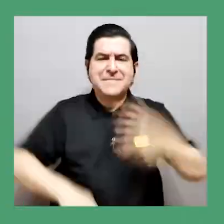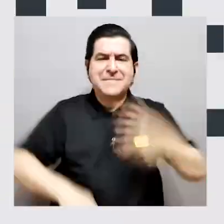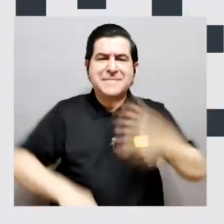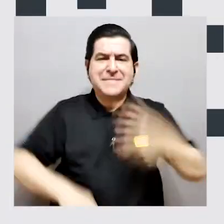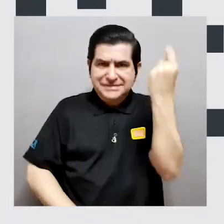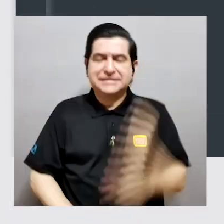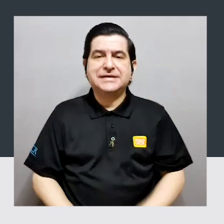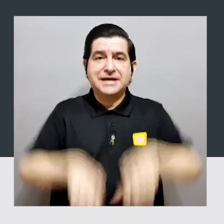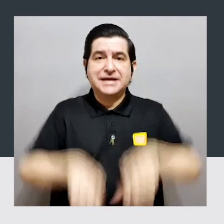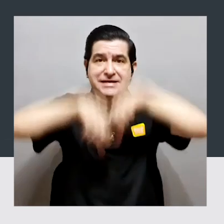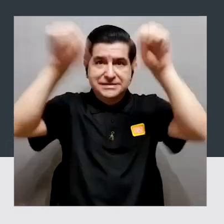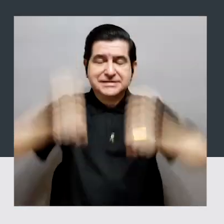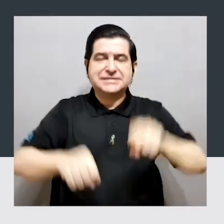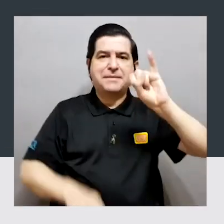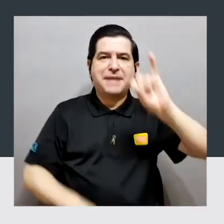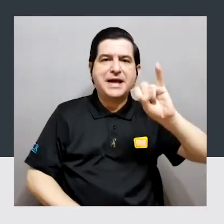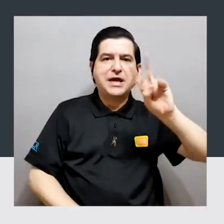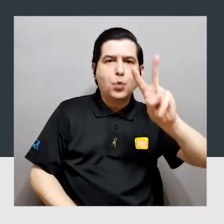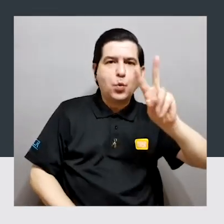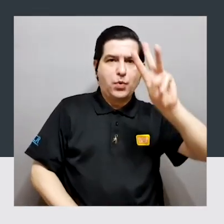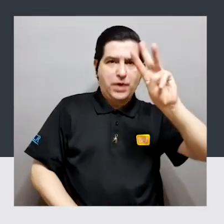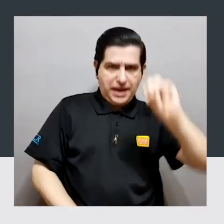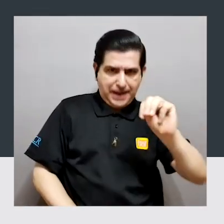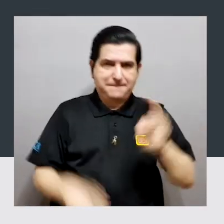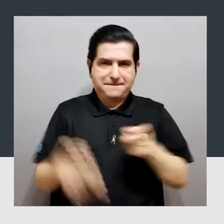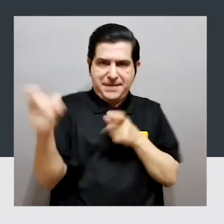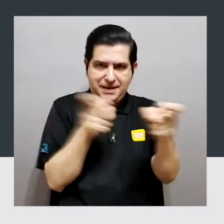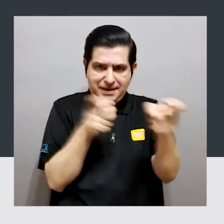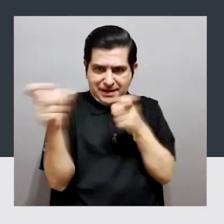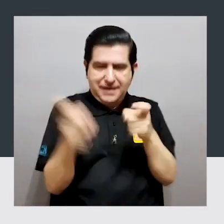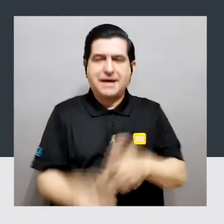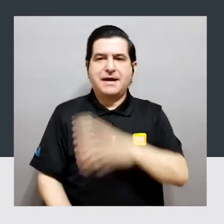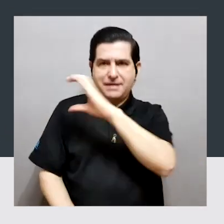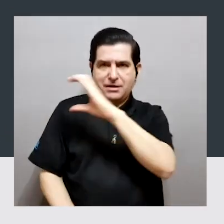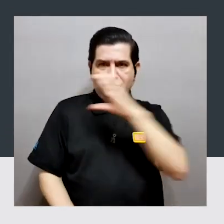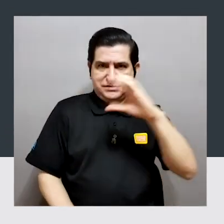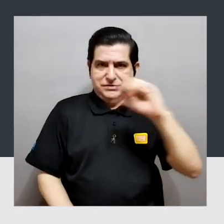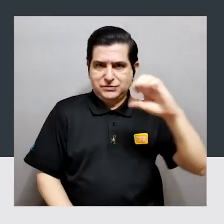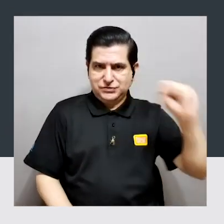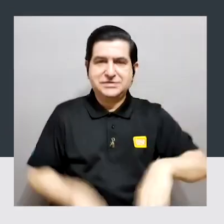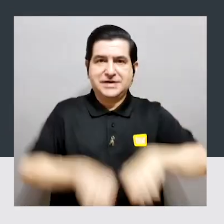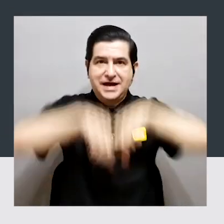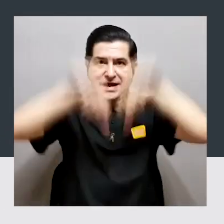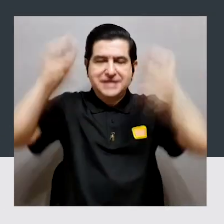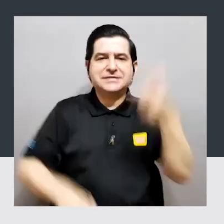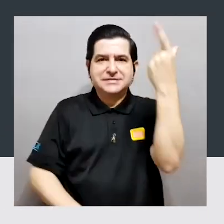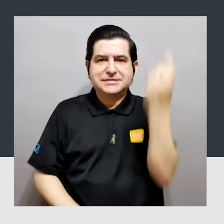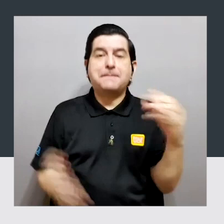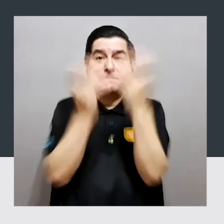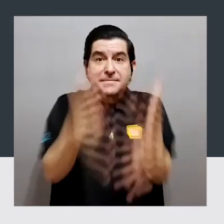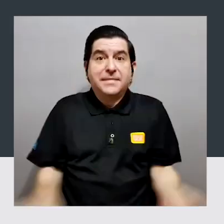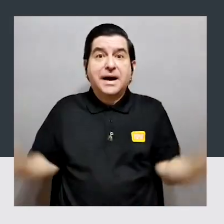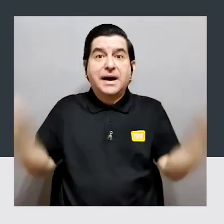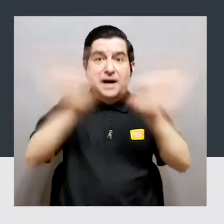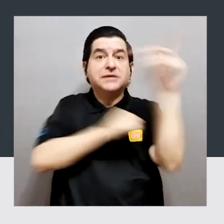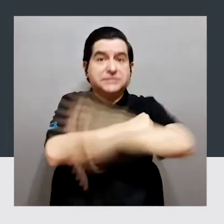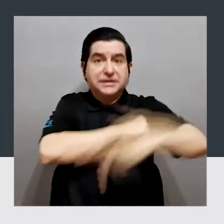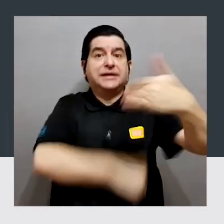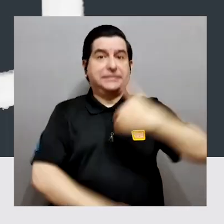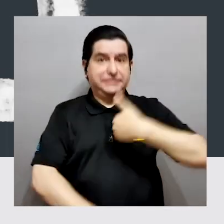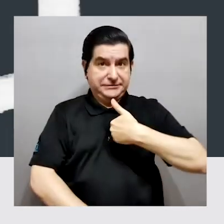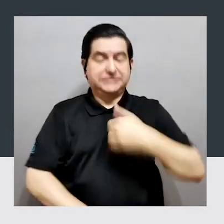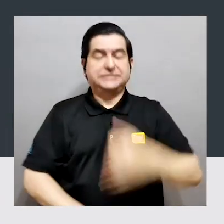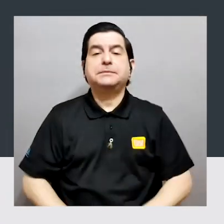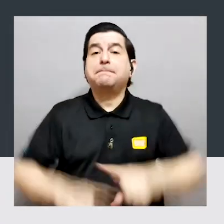pensiones. El régimen de invalidez, vejez y muerte, administrado por la Caja, es el sistema de pensiones más importante del